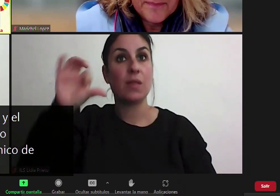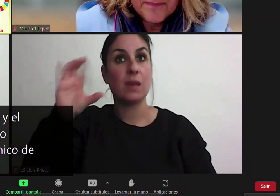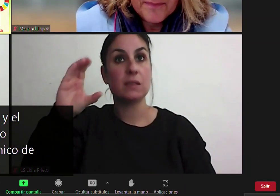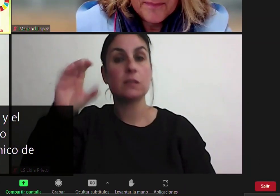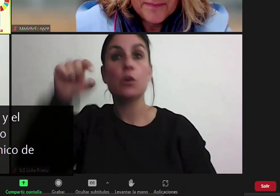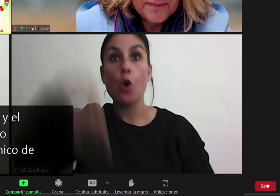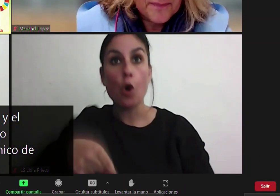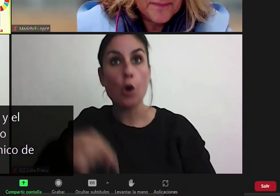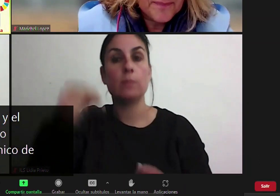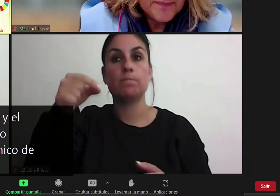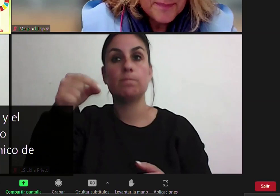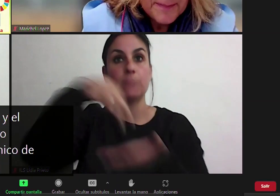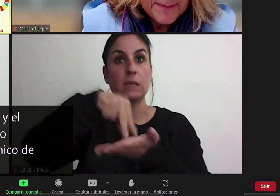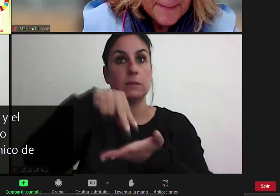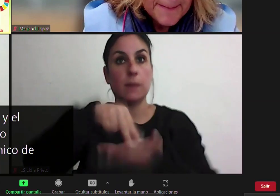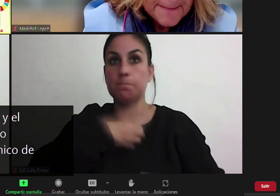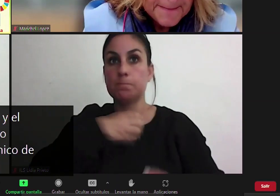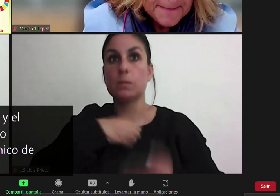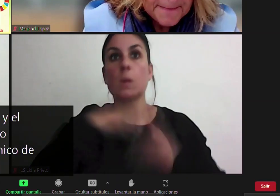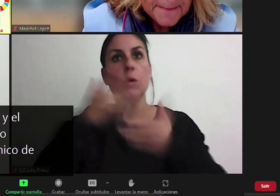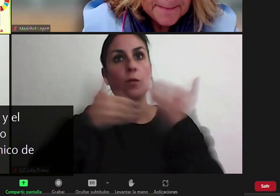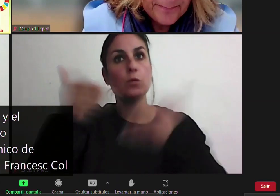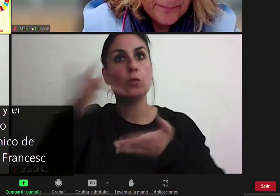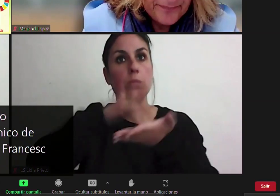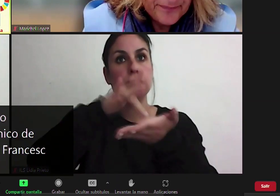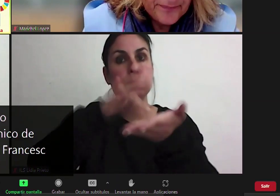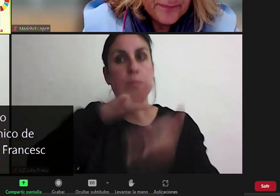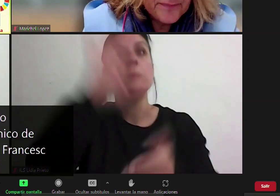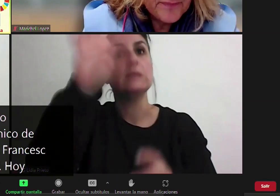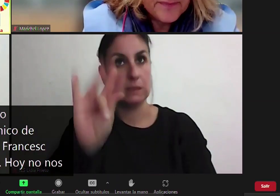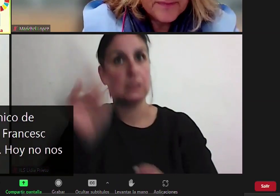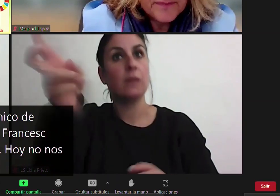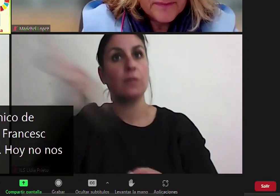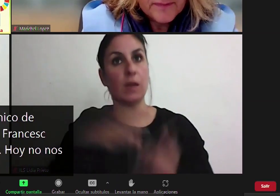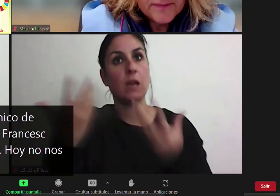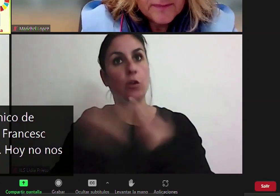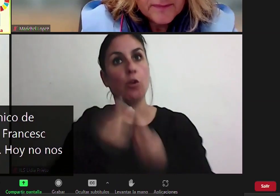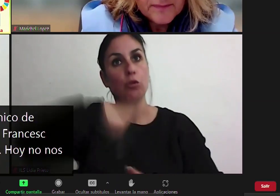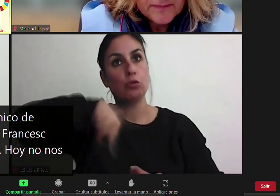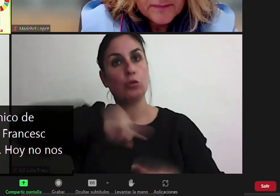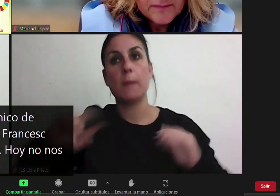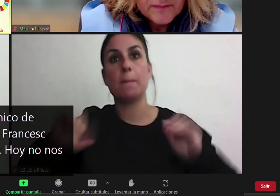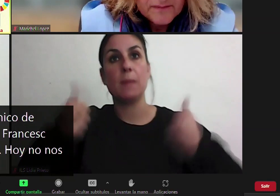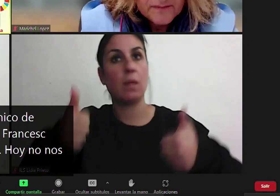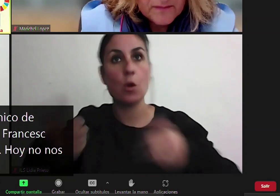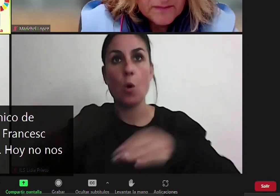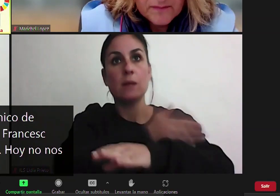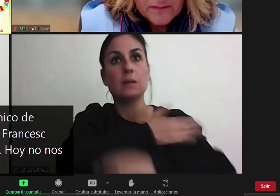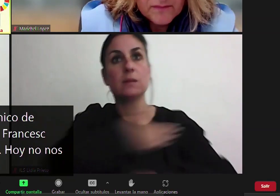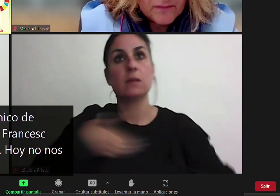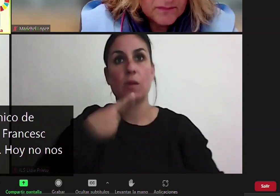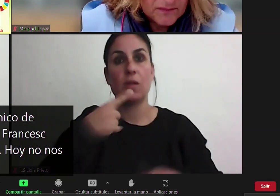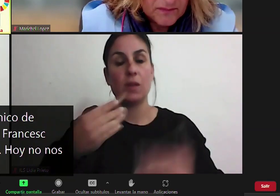próximas sesiones estará con nosotros. Yo, antes de todo, bueno, quiero agradecer de verdad y reconocer